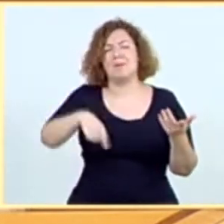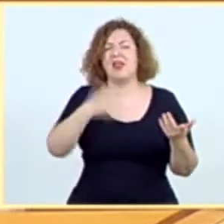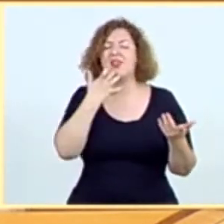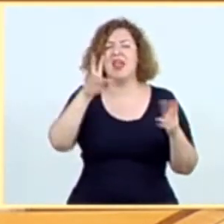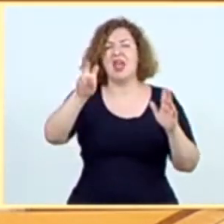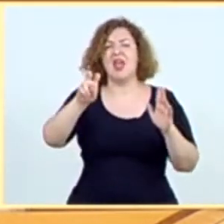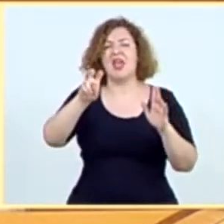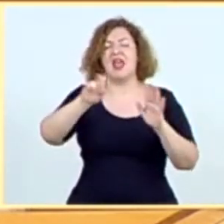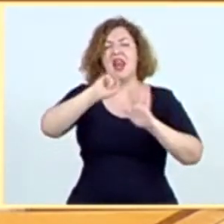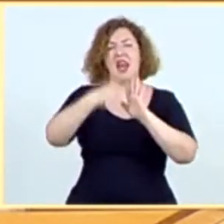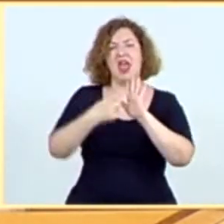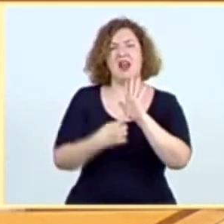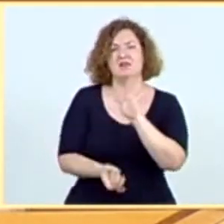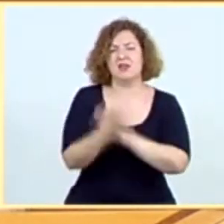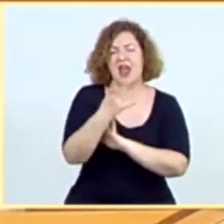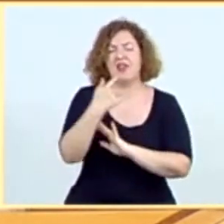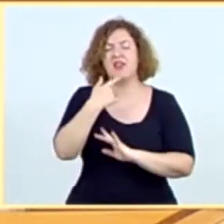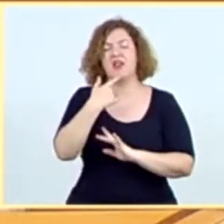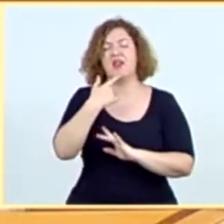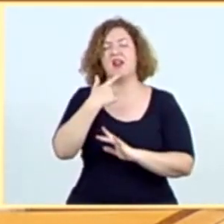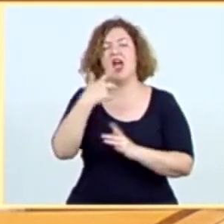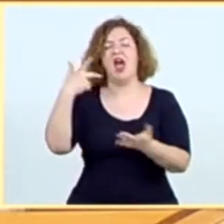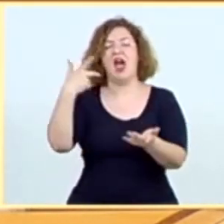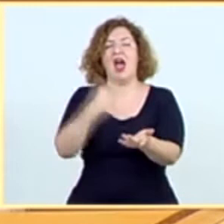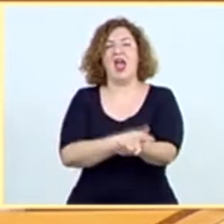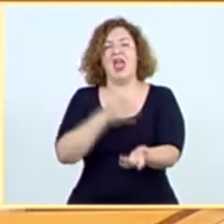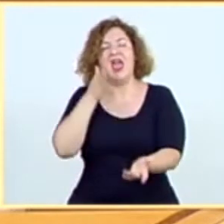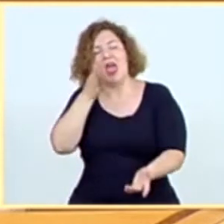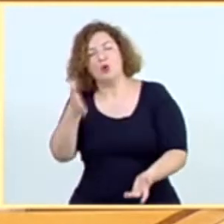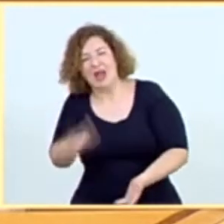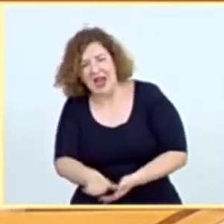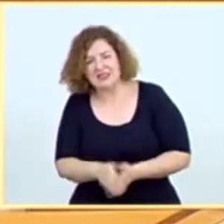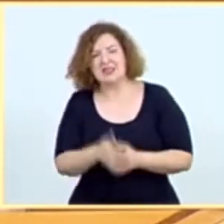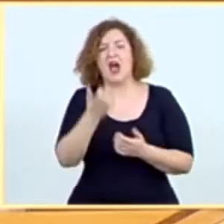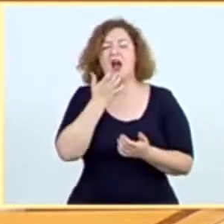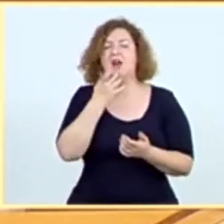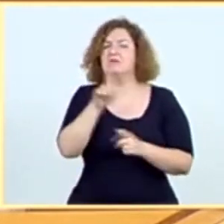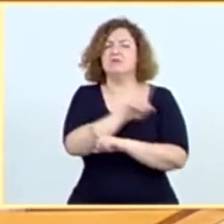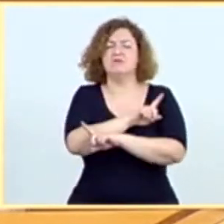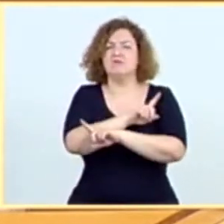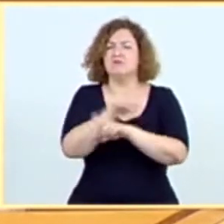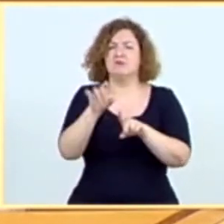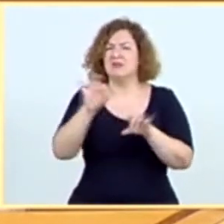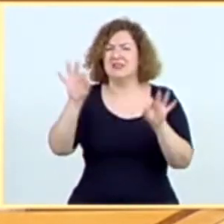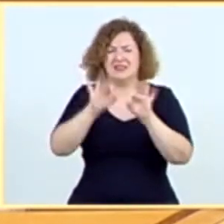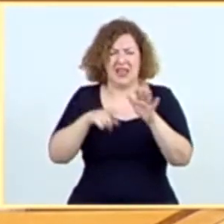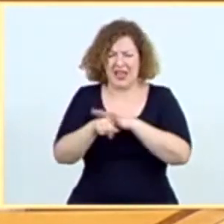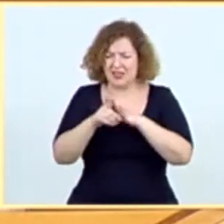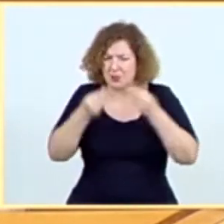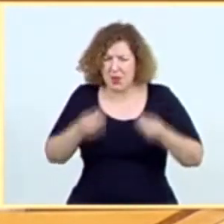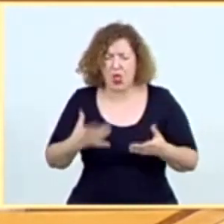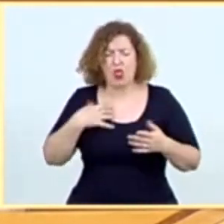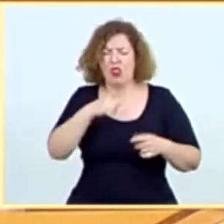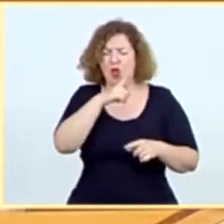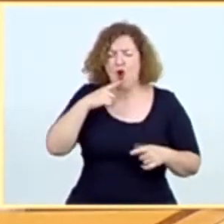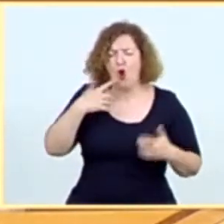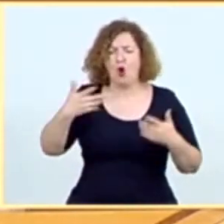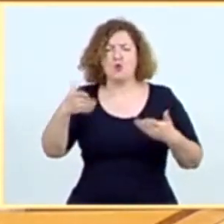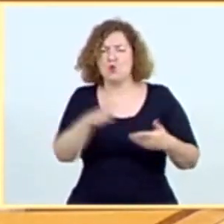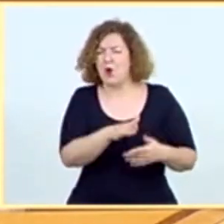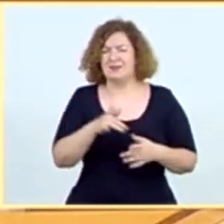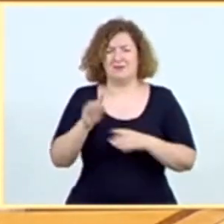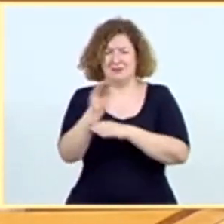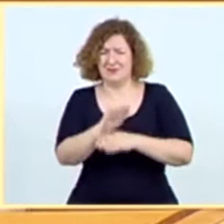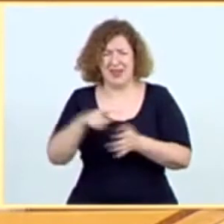una legislación que regule la eutanasia, no ha sabido estar a la altura de las circunstancias, no ha sabido gestionar la enfermedad, el dolor y la muerte de nuestros